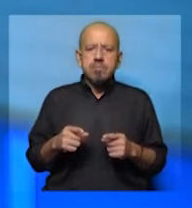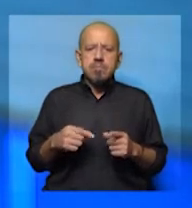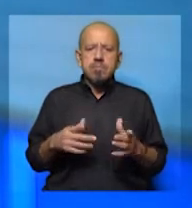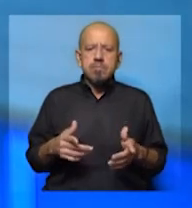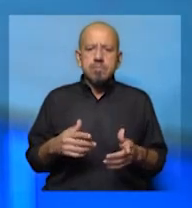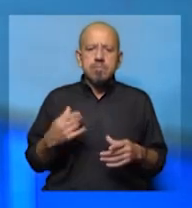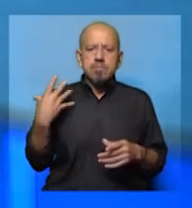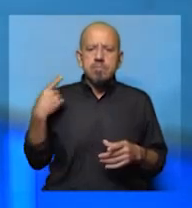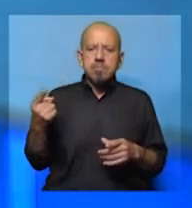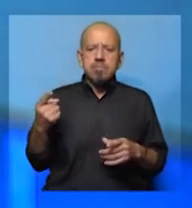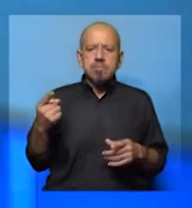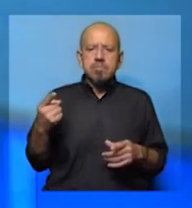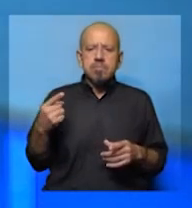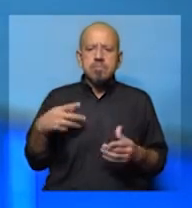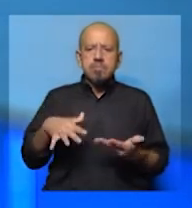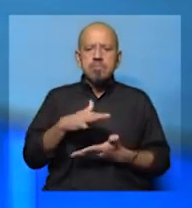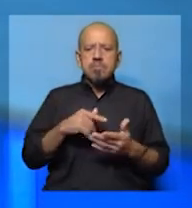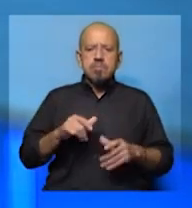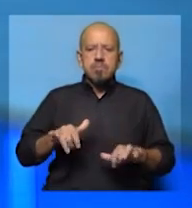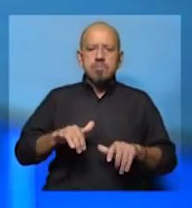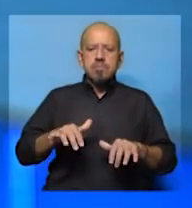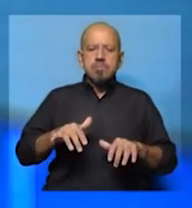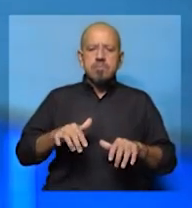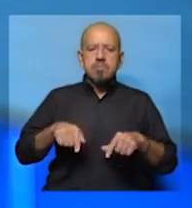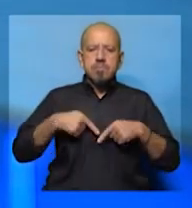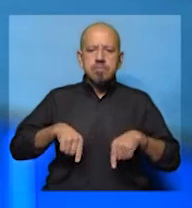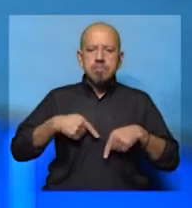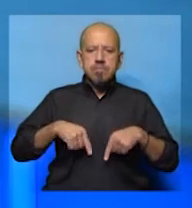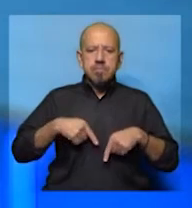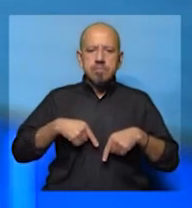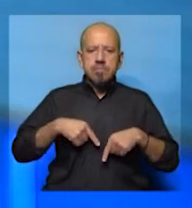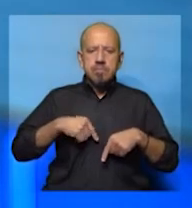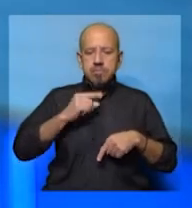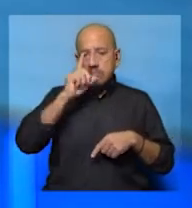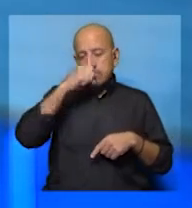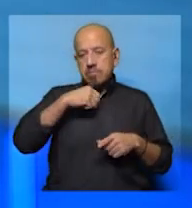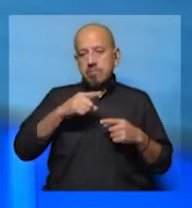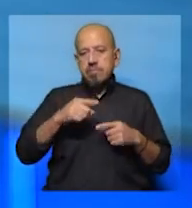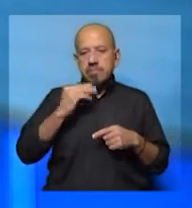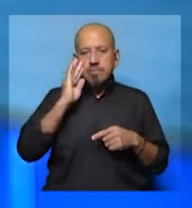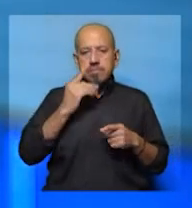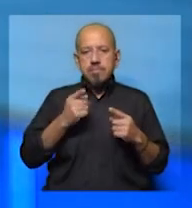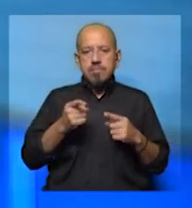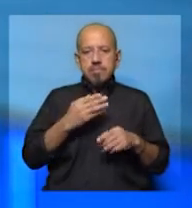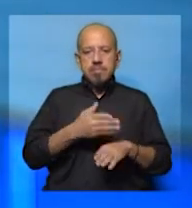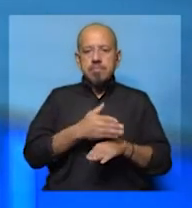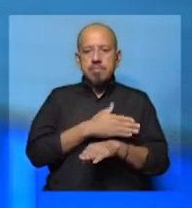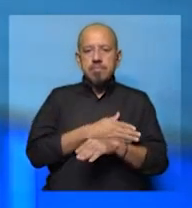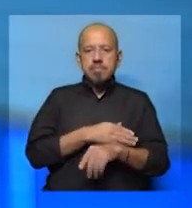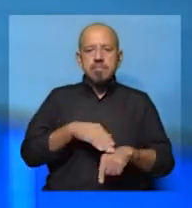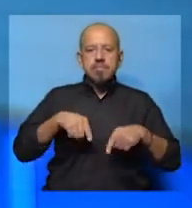fue directora del área informática de la intendencia de Montevideo la conocí antes antes de ser